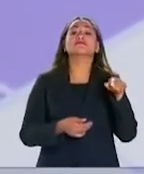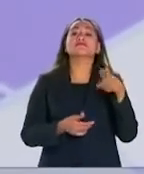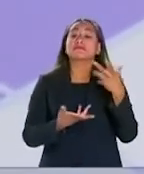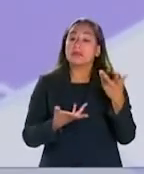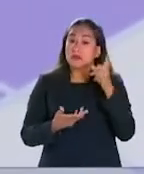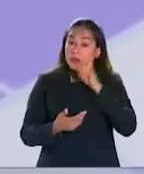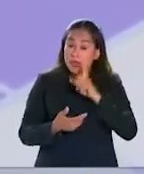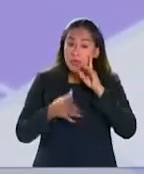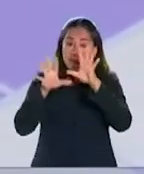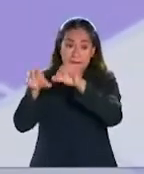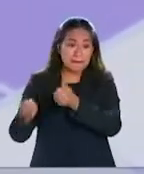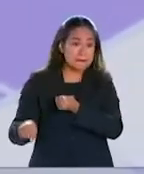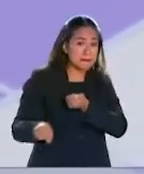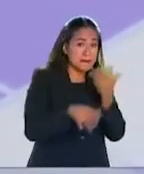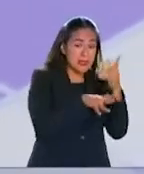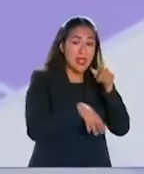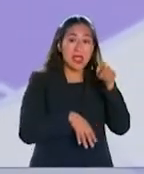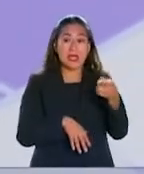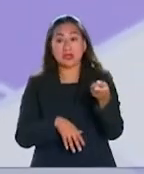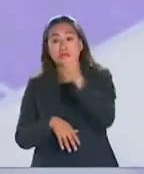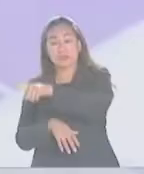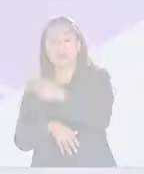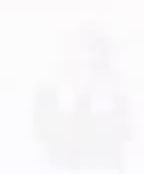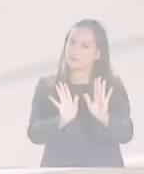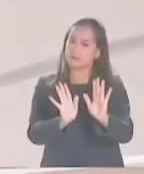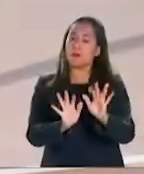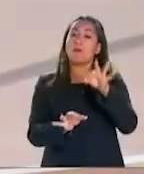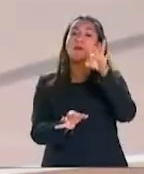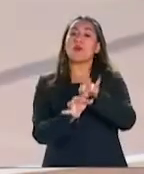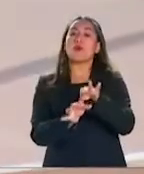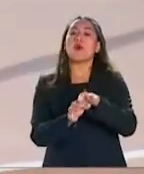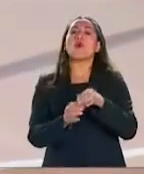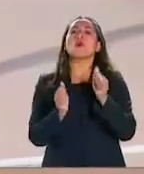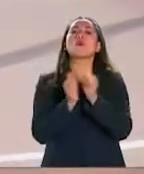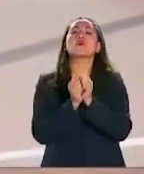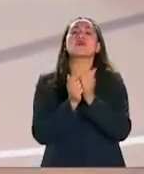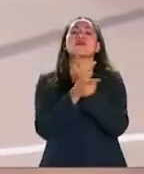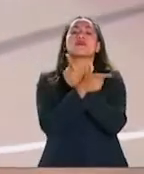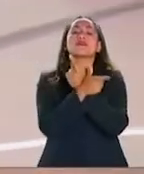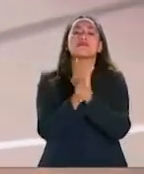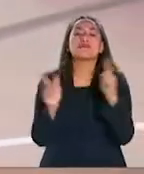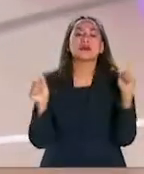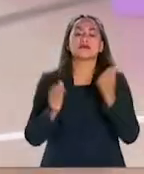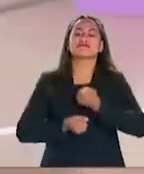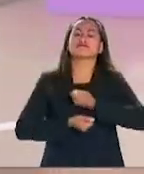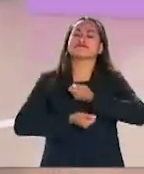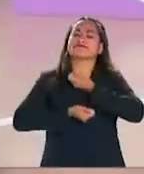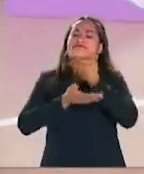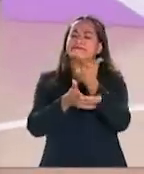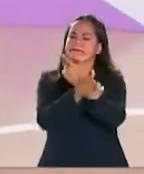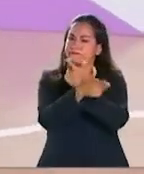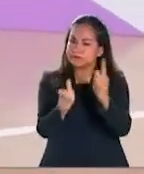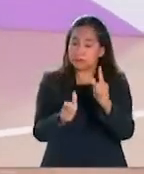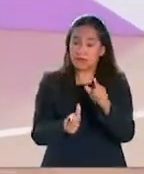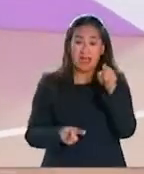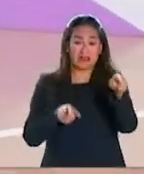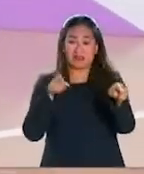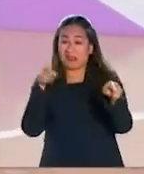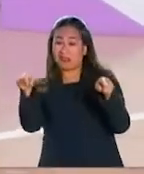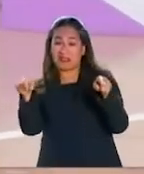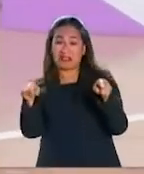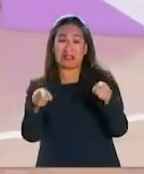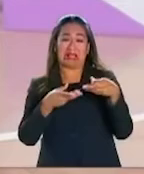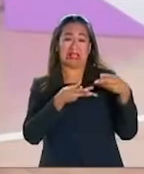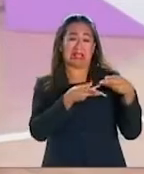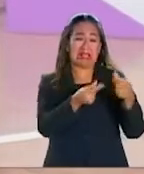regresan encuentren las mejores condiciones para vivir. Jaime Rodríguez Calderón, candidato independiente, insistió que